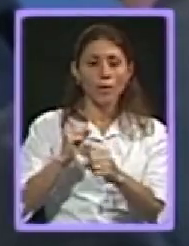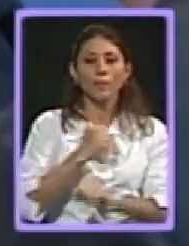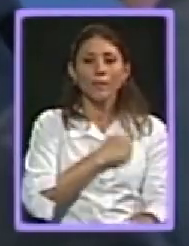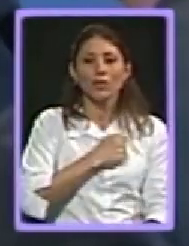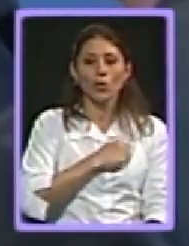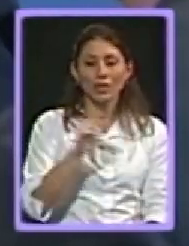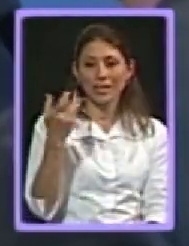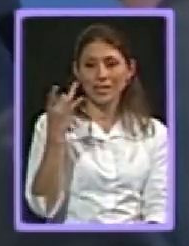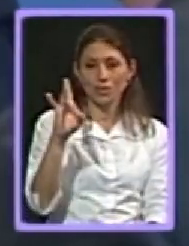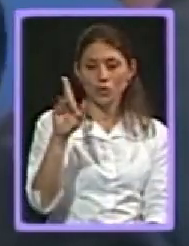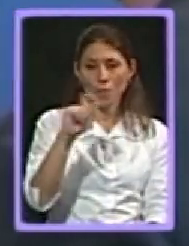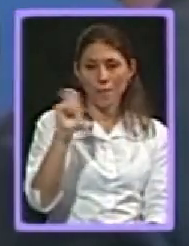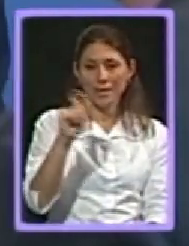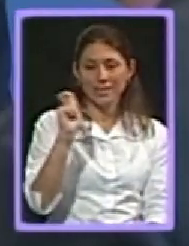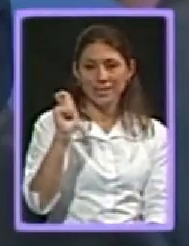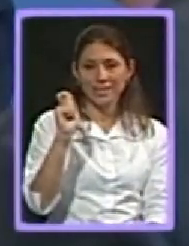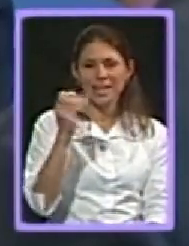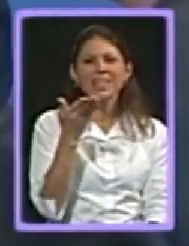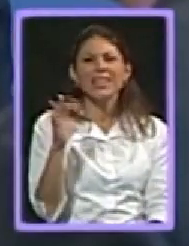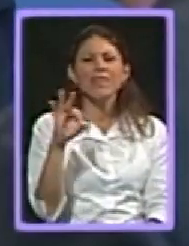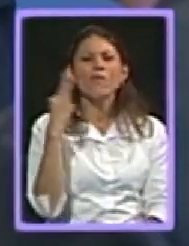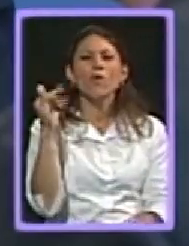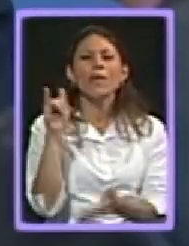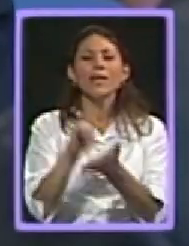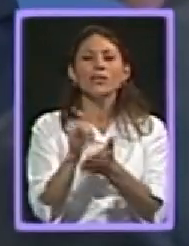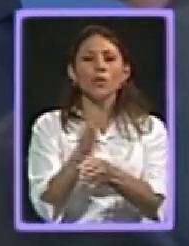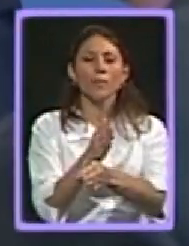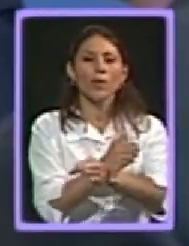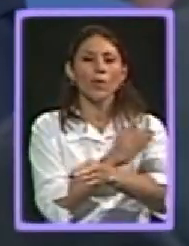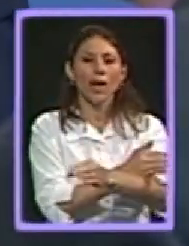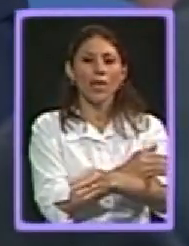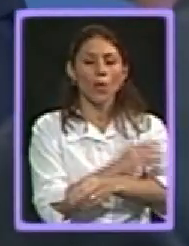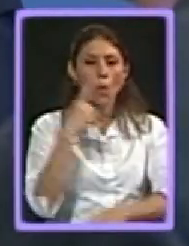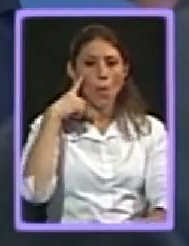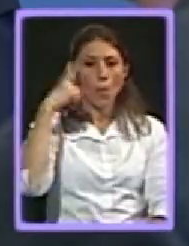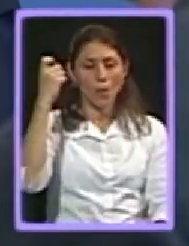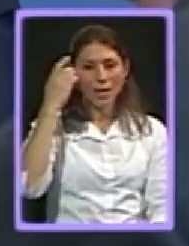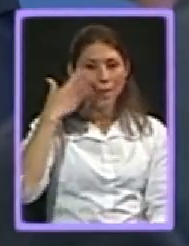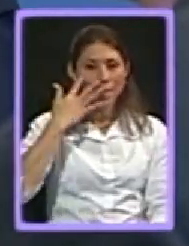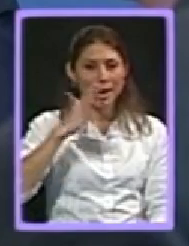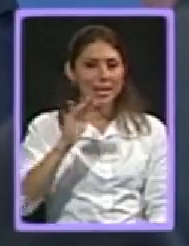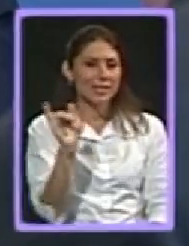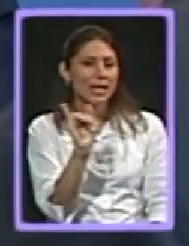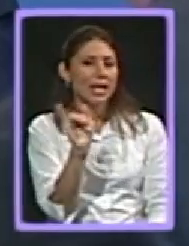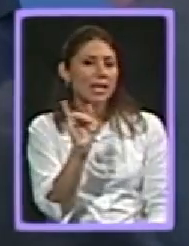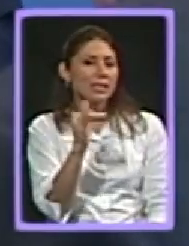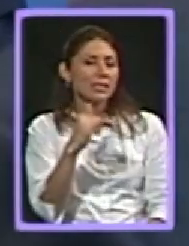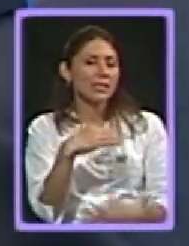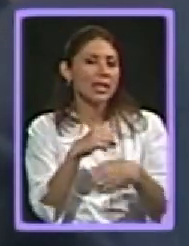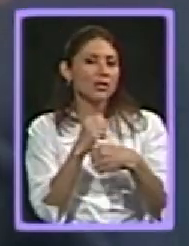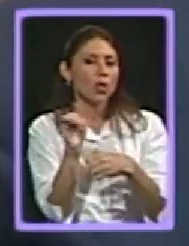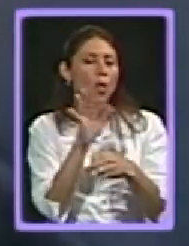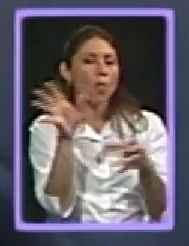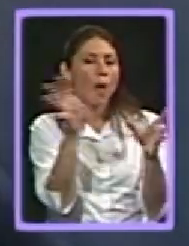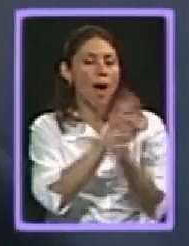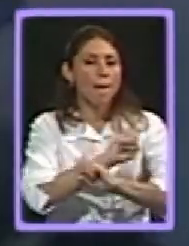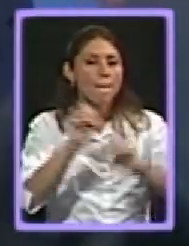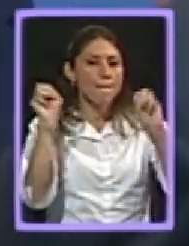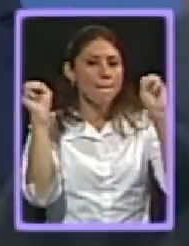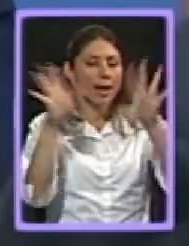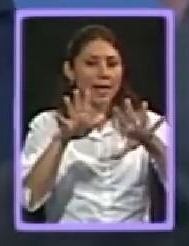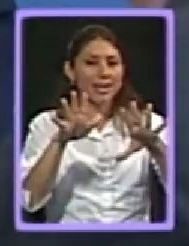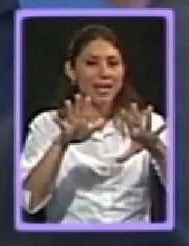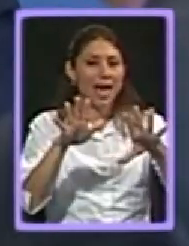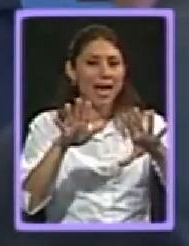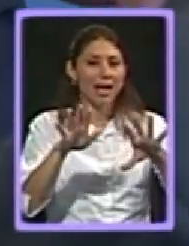mejorado, porque parece que hubo un poco de magia, ¿verdad? Se sacó un poco